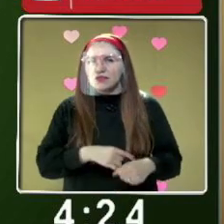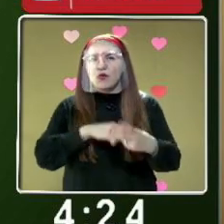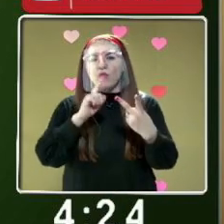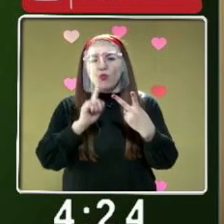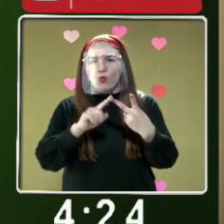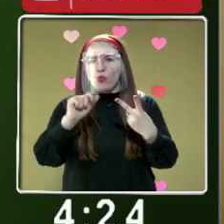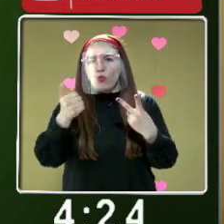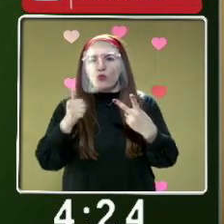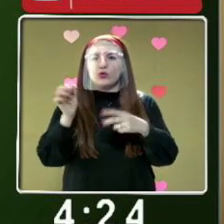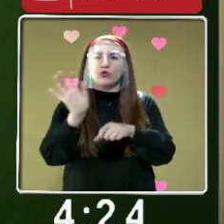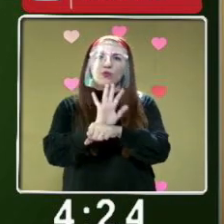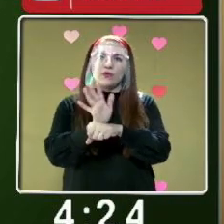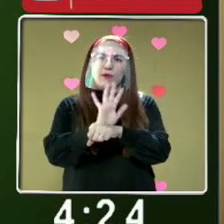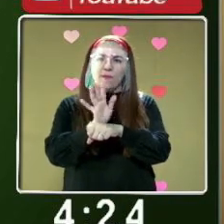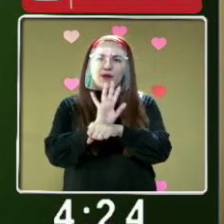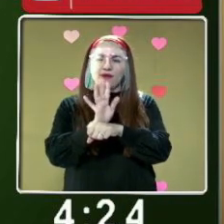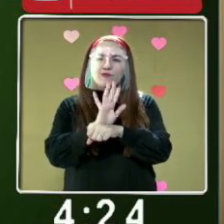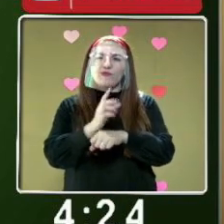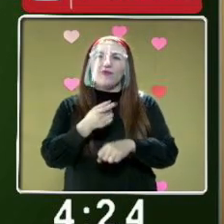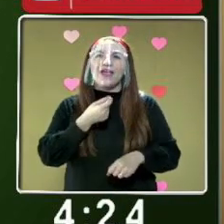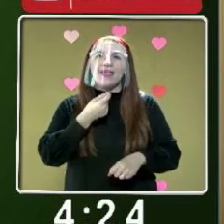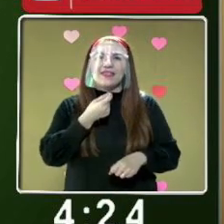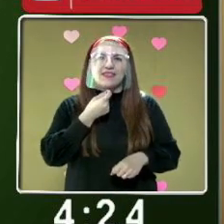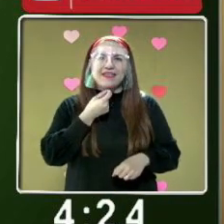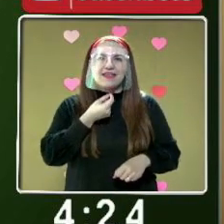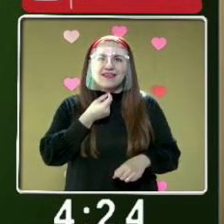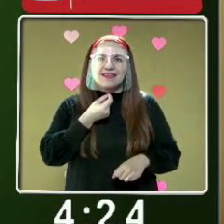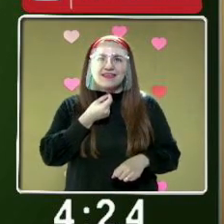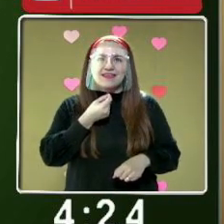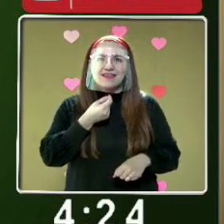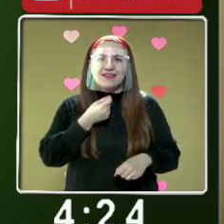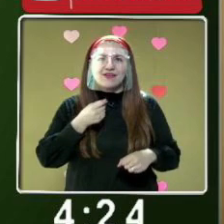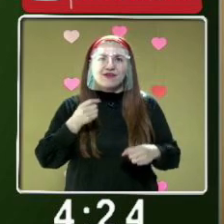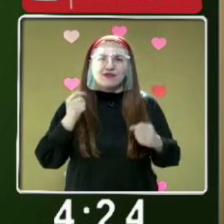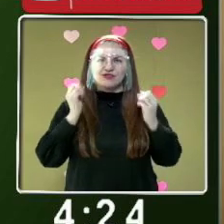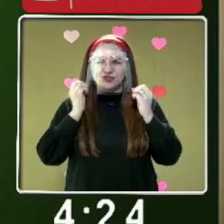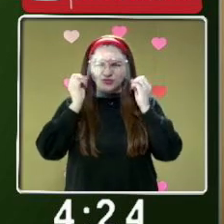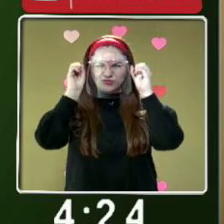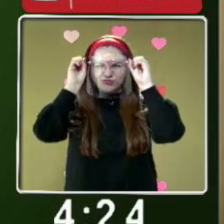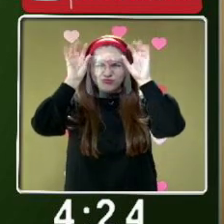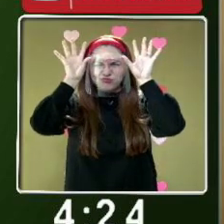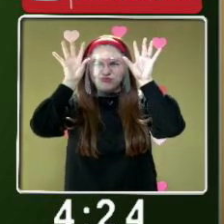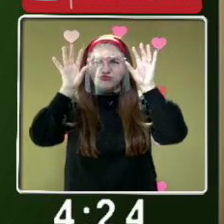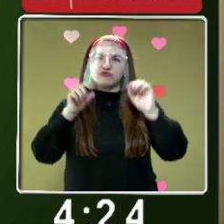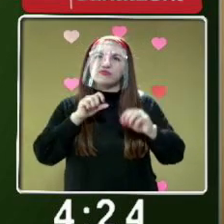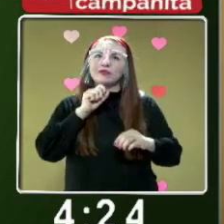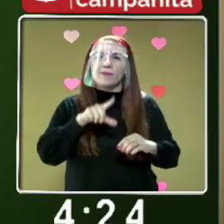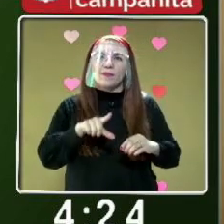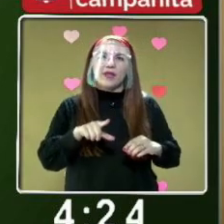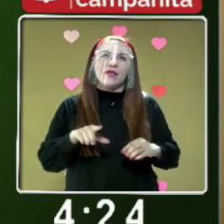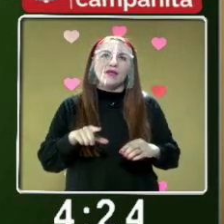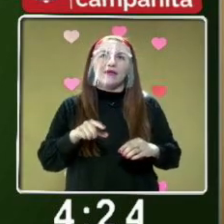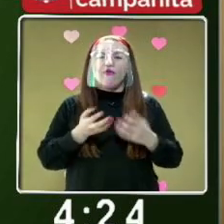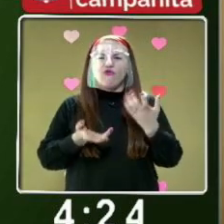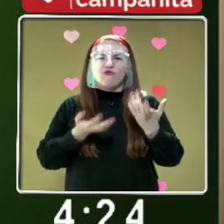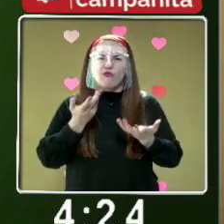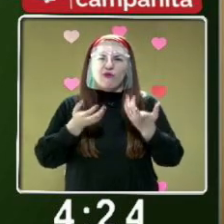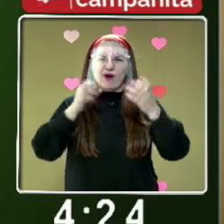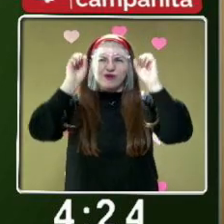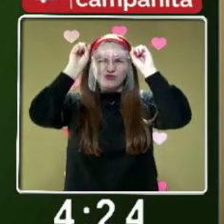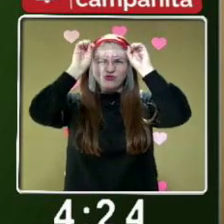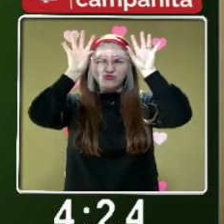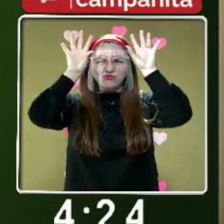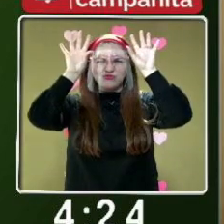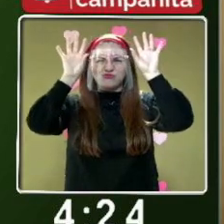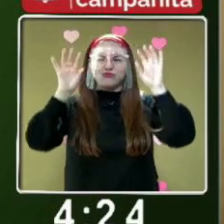película infantil que, uh-huh, pues es simbólico, no podemos decir la palabra exacta, pero pues suele explotar y hasta como que le sale fuego de la cabeza